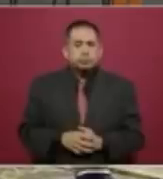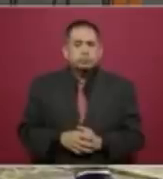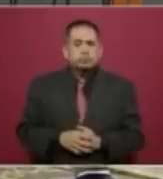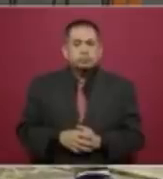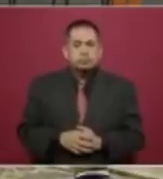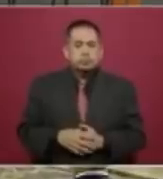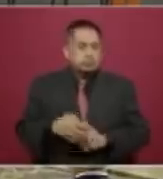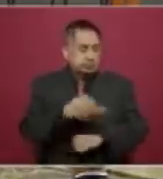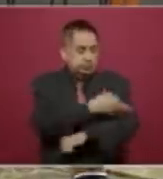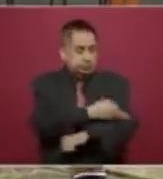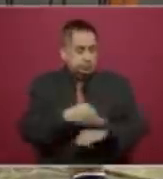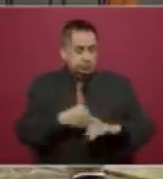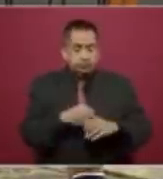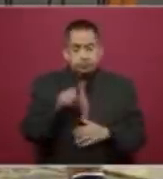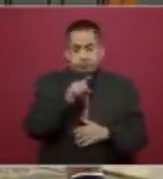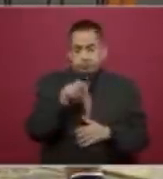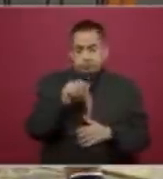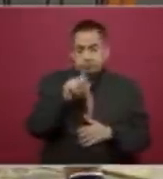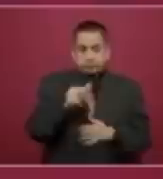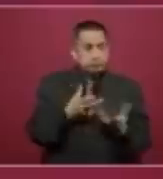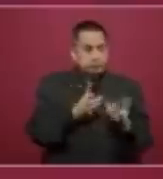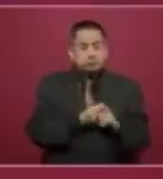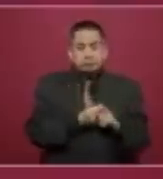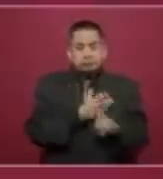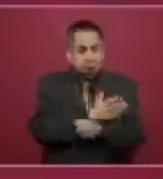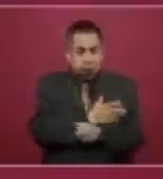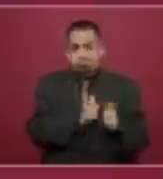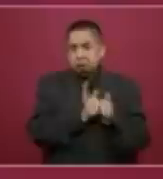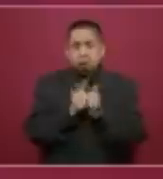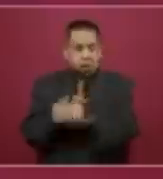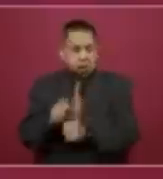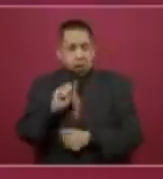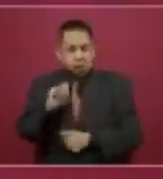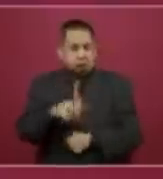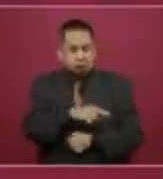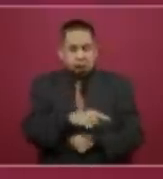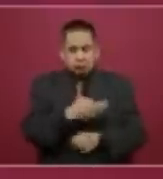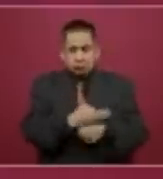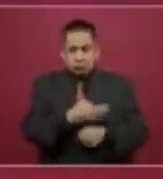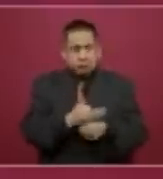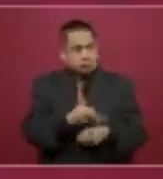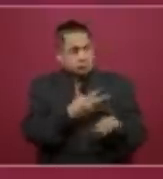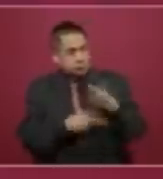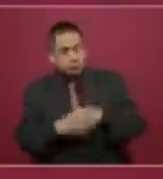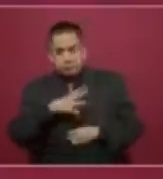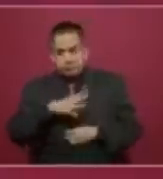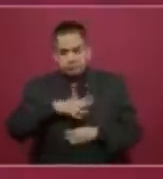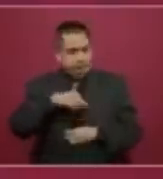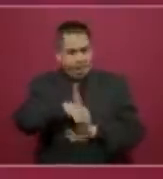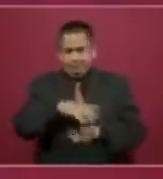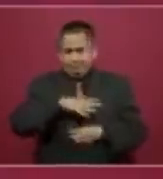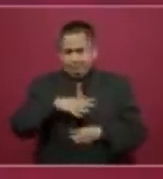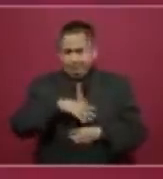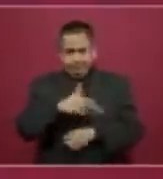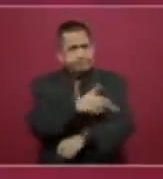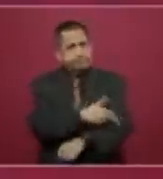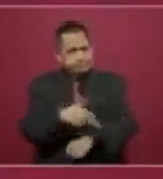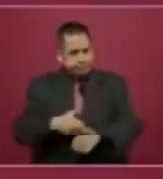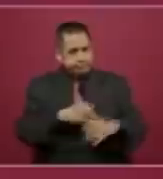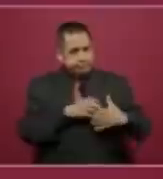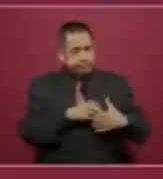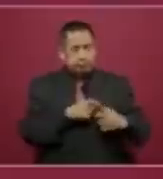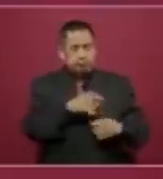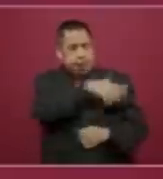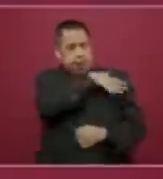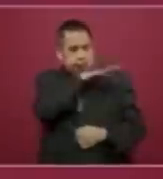familia Zapata. Ahora mismo han estado presentes aquí familiares del